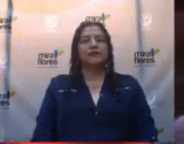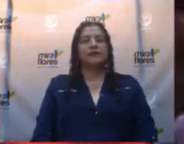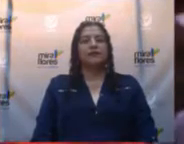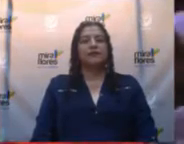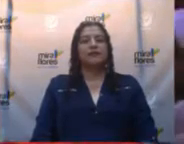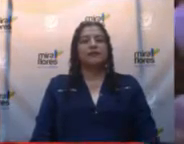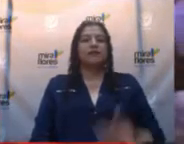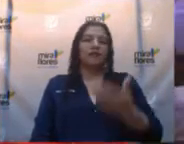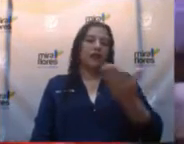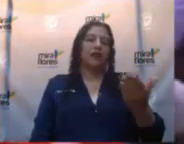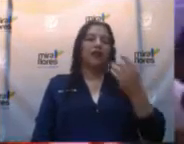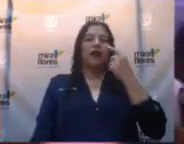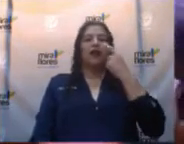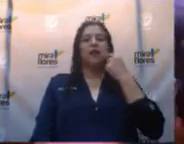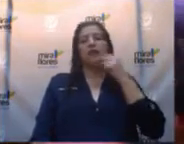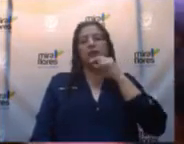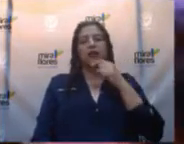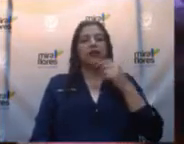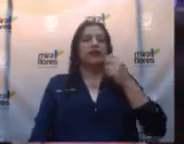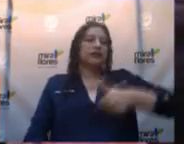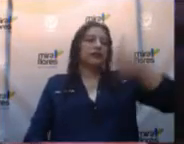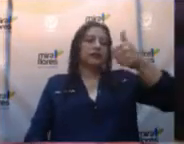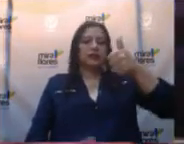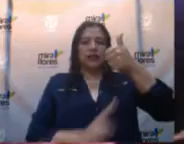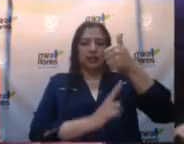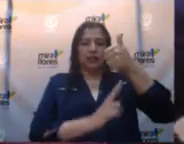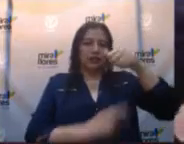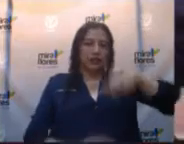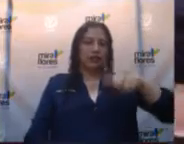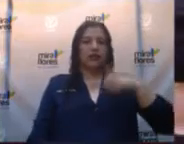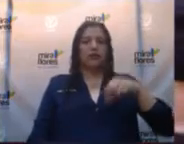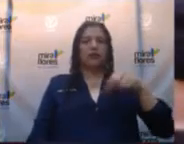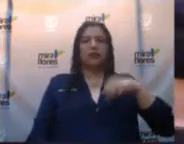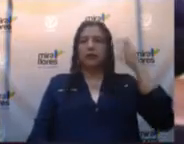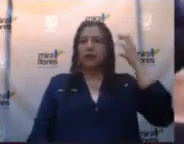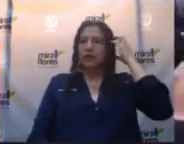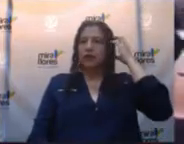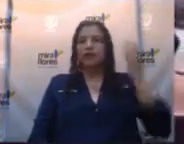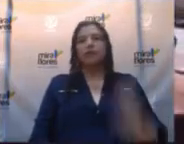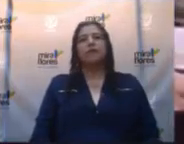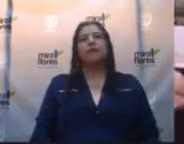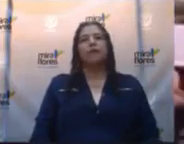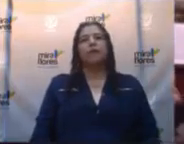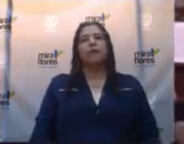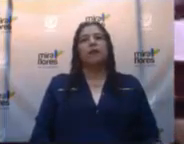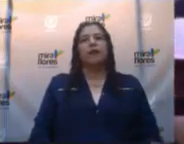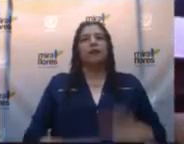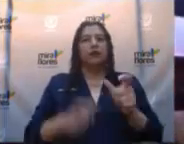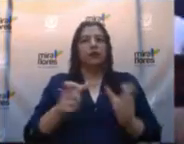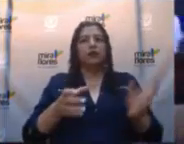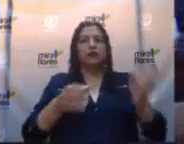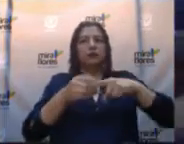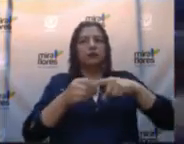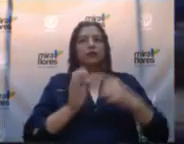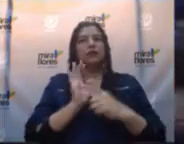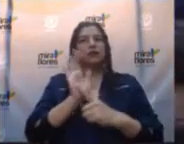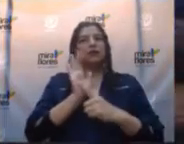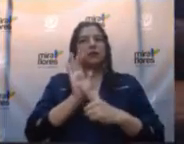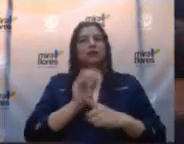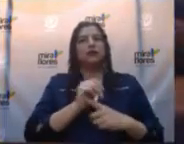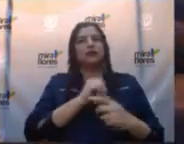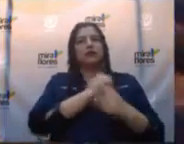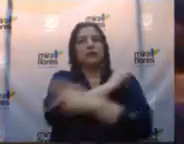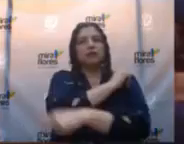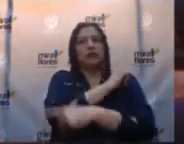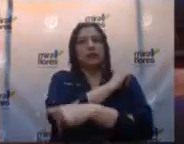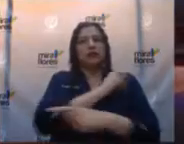Señoras regidoras y regidores de la Municipalidad de Miraflores, señores miembros del cuerpo diplomático acreditados en el Perú,